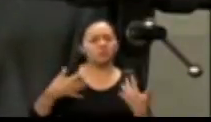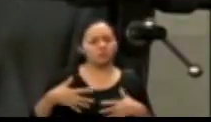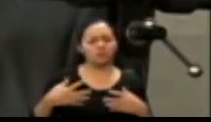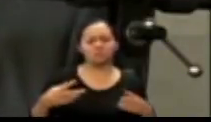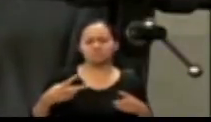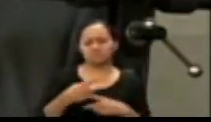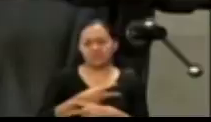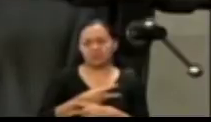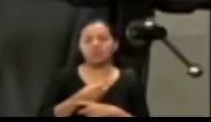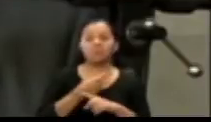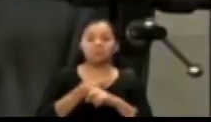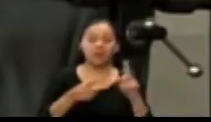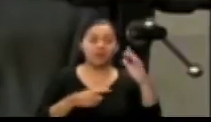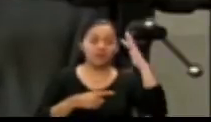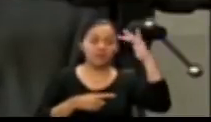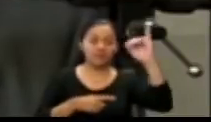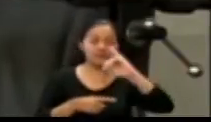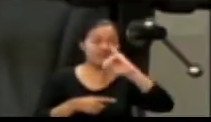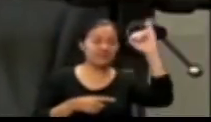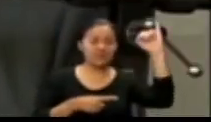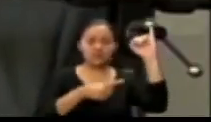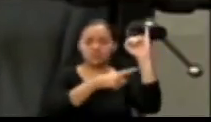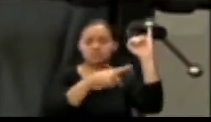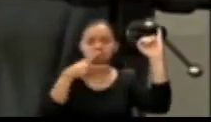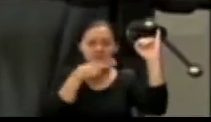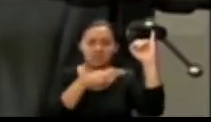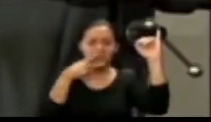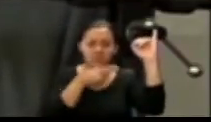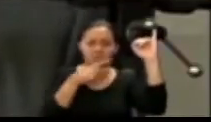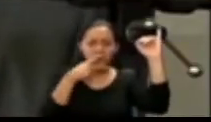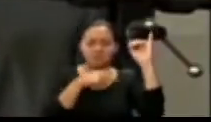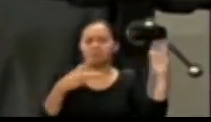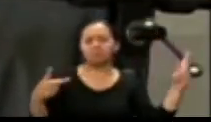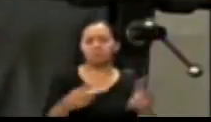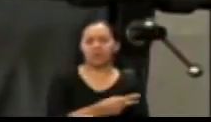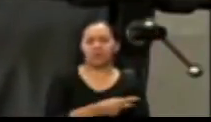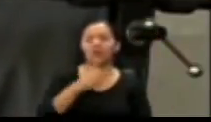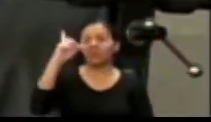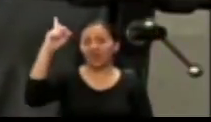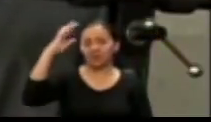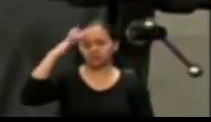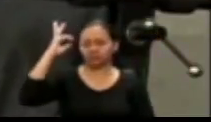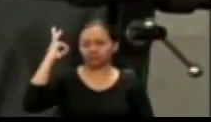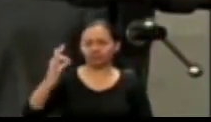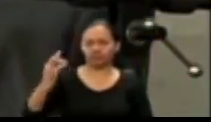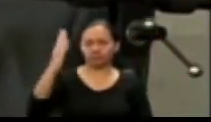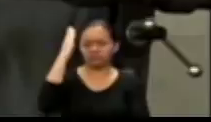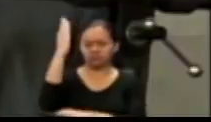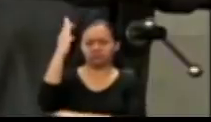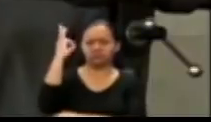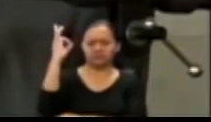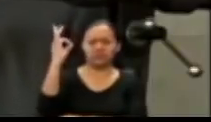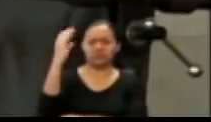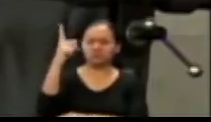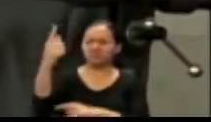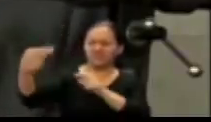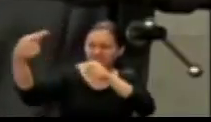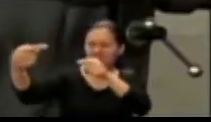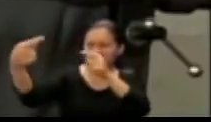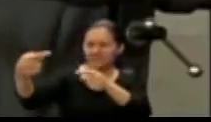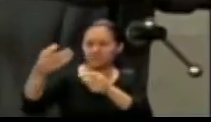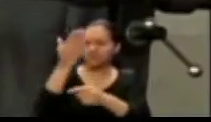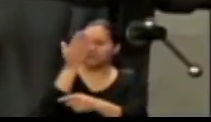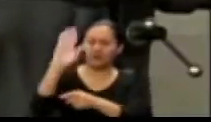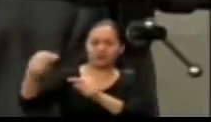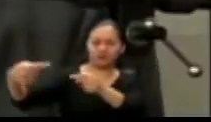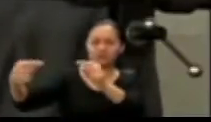peor de la peor derecha para mí, porque miente totalmente. Eso pasa en Italia, donde cuando hacía cosas